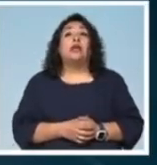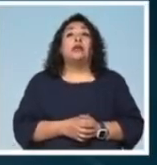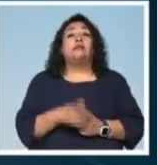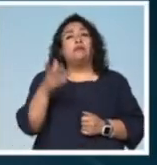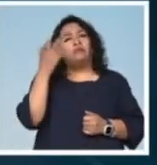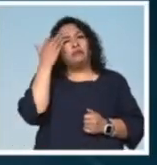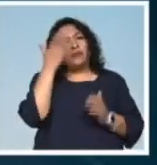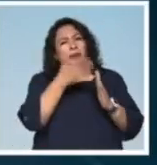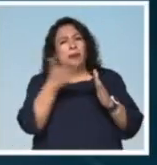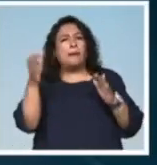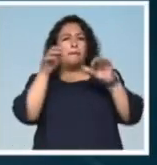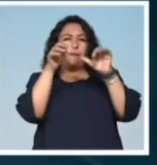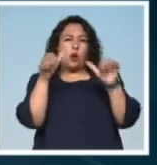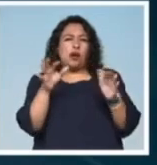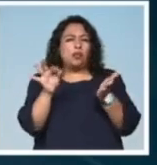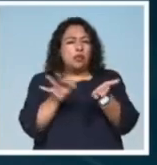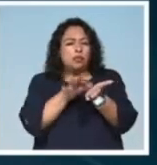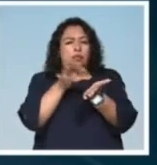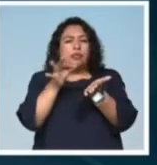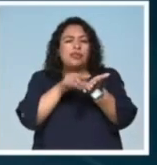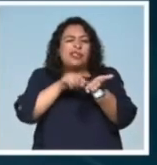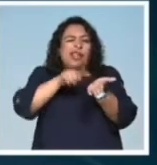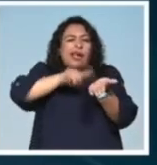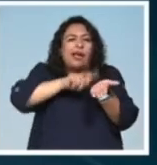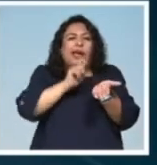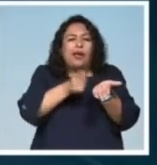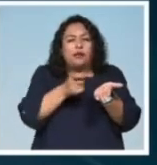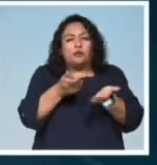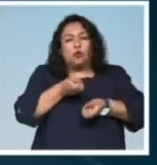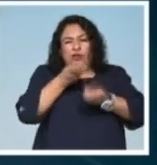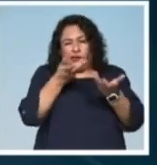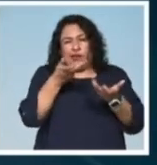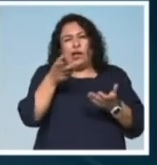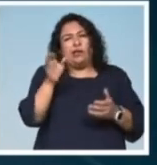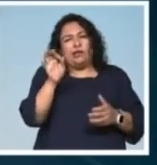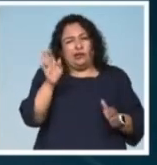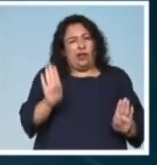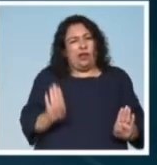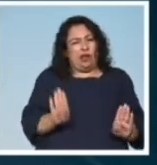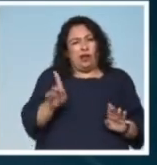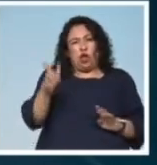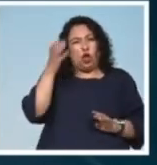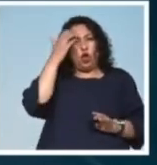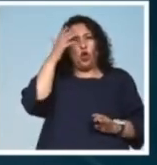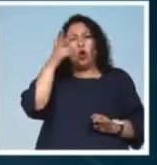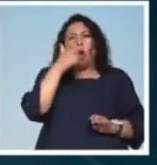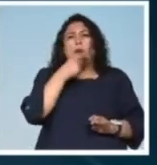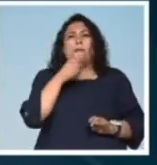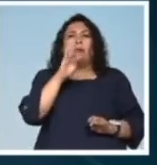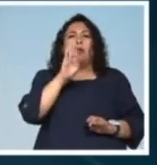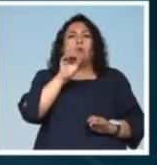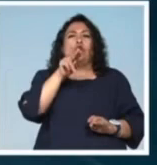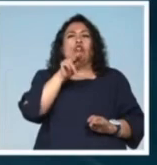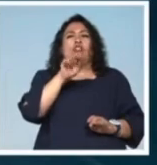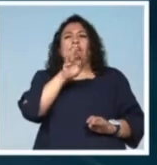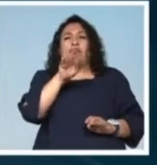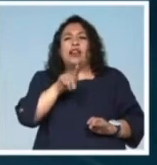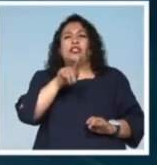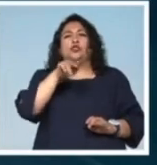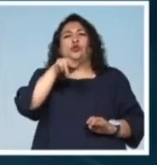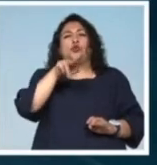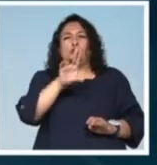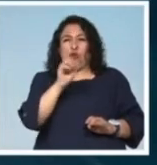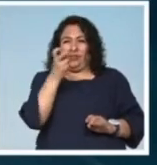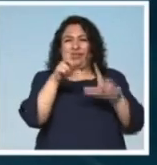Hilvanar épocas del arte con el hilo de la poesía es probablemente una faceta no tan conocida de Rubén Bonifaz Nuño. Sus textos en